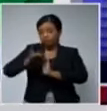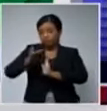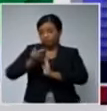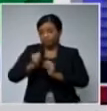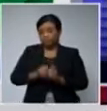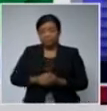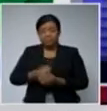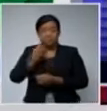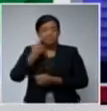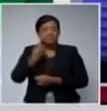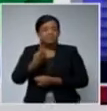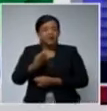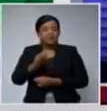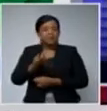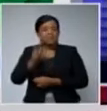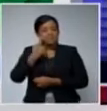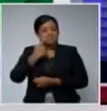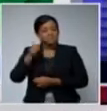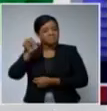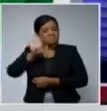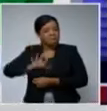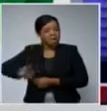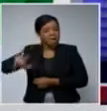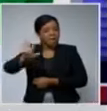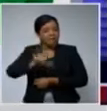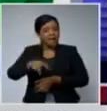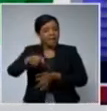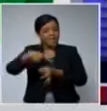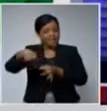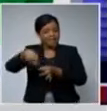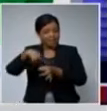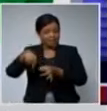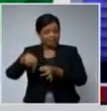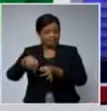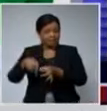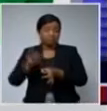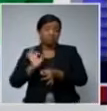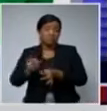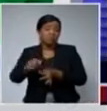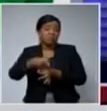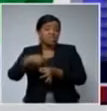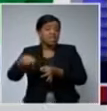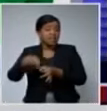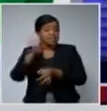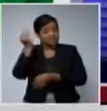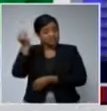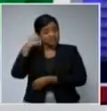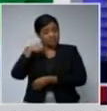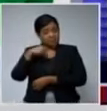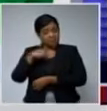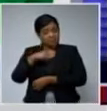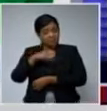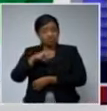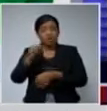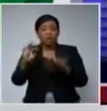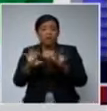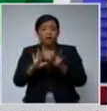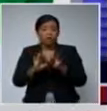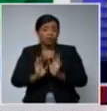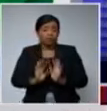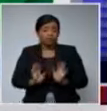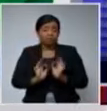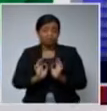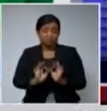municipio especial de la juventud. Realmente en el municipio es una transmisión que abarca una parte de su